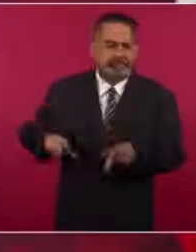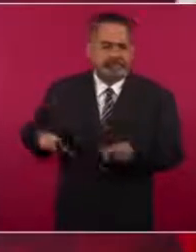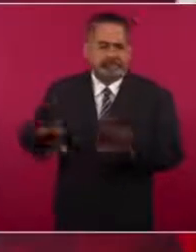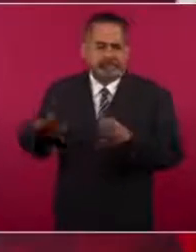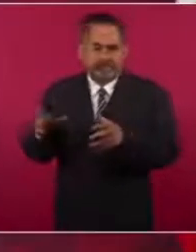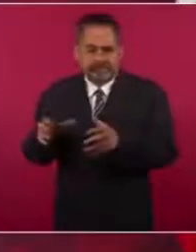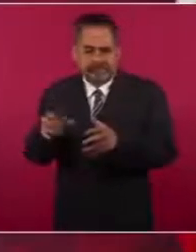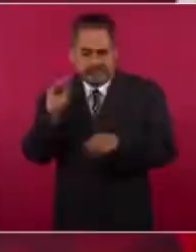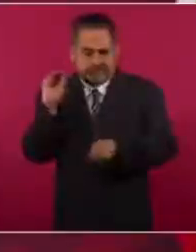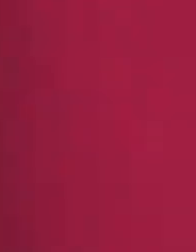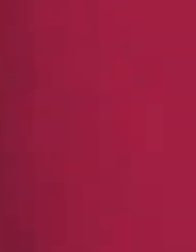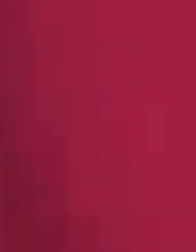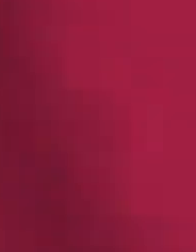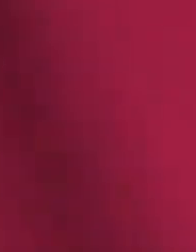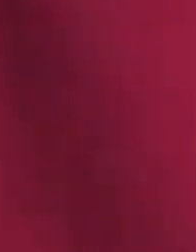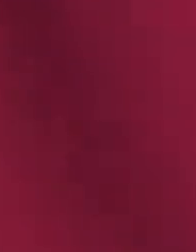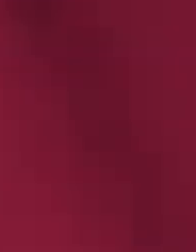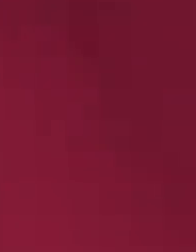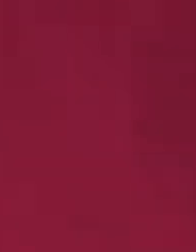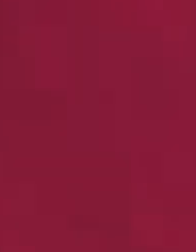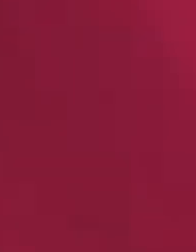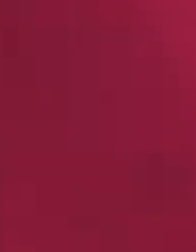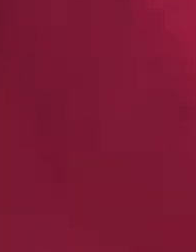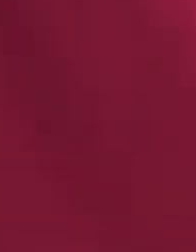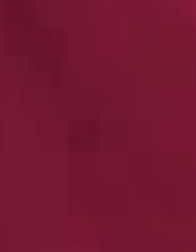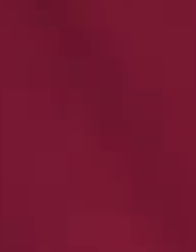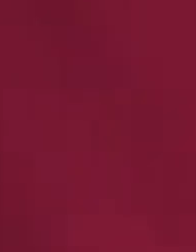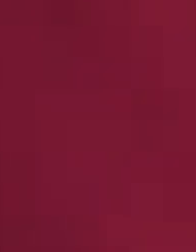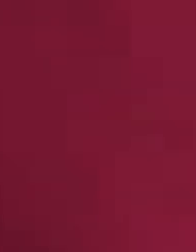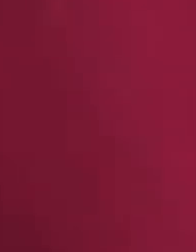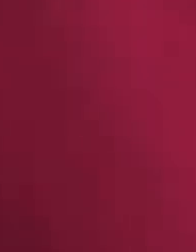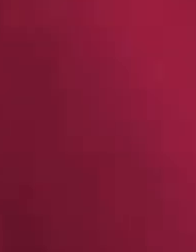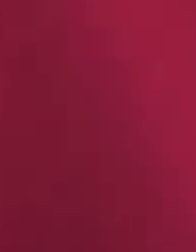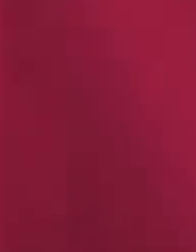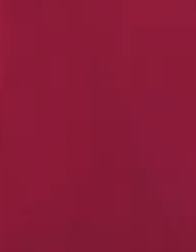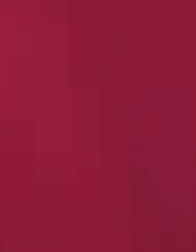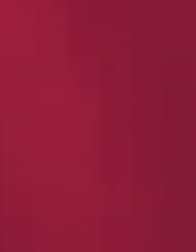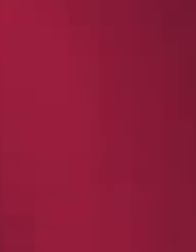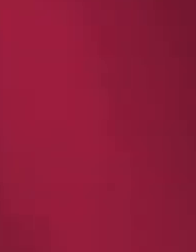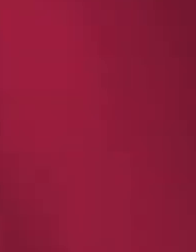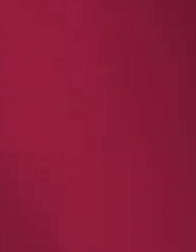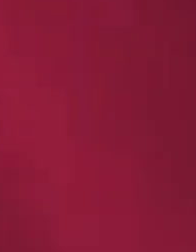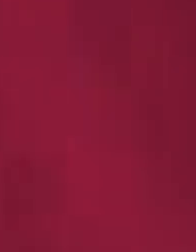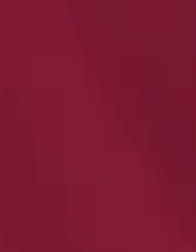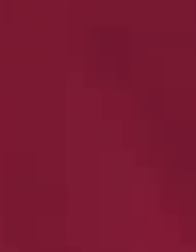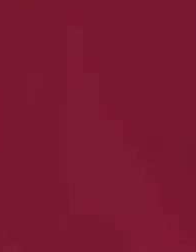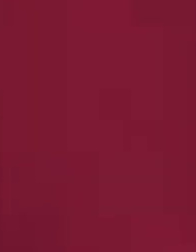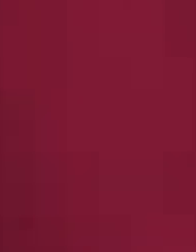Plan Sonora. Gobierno de México.